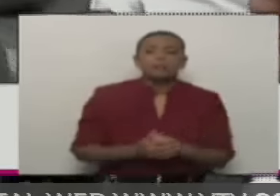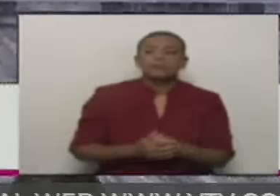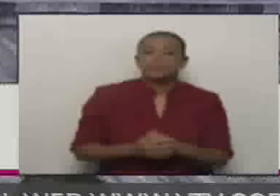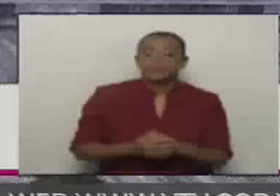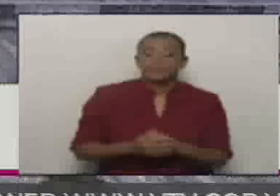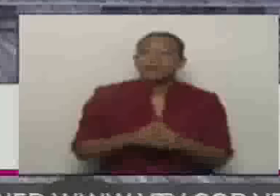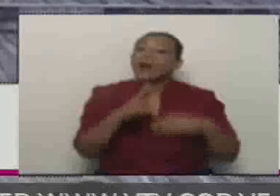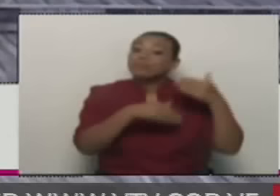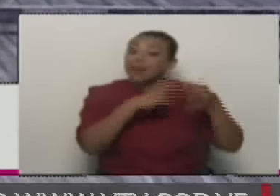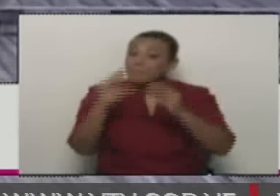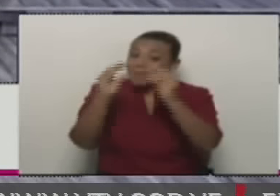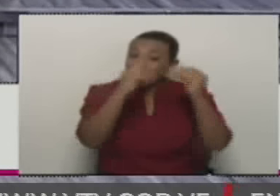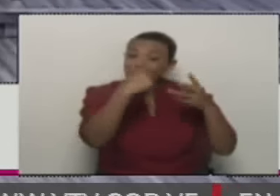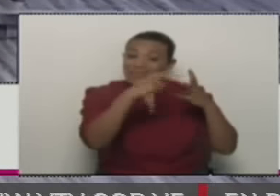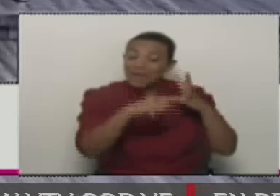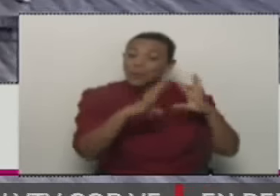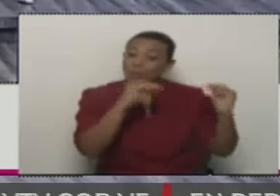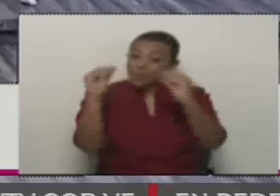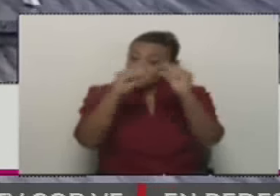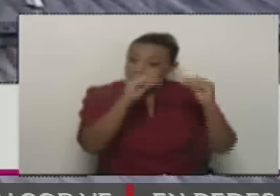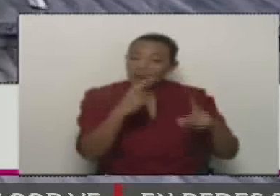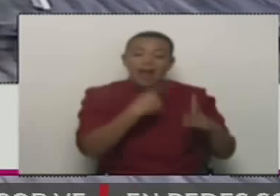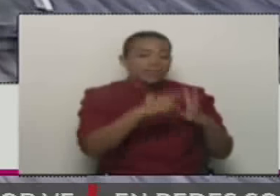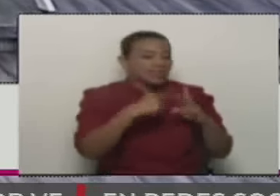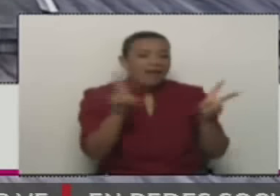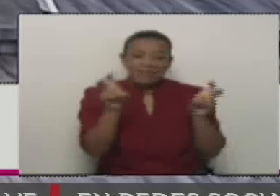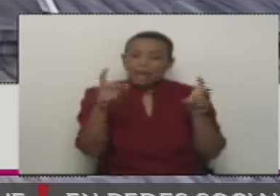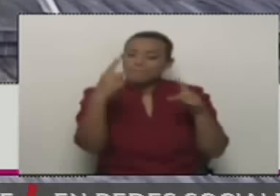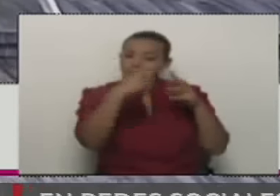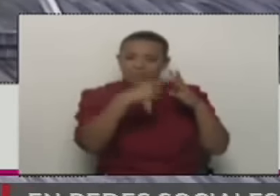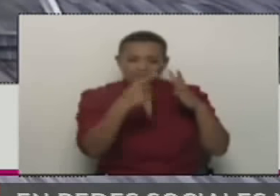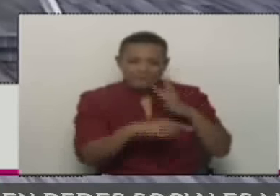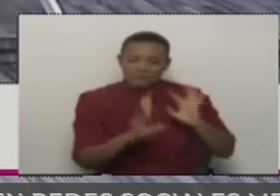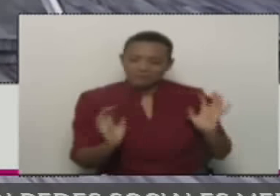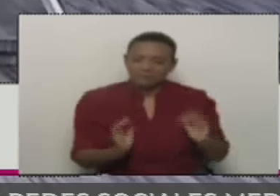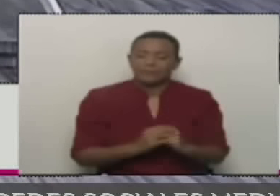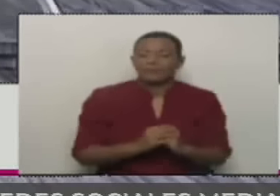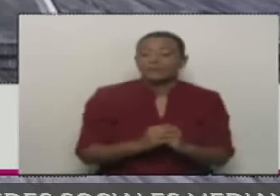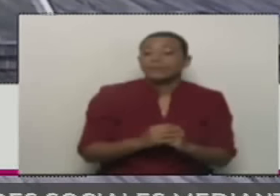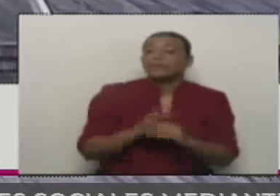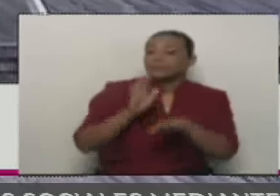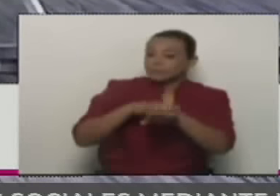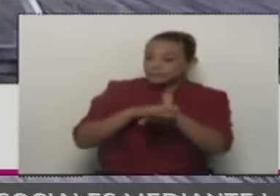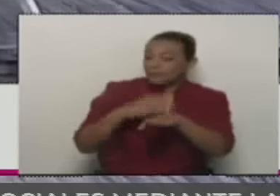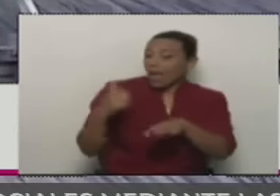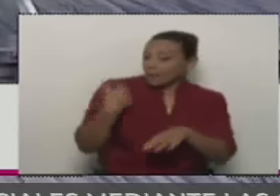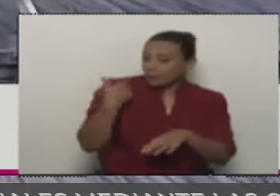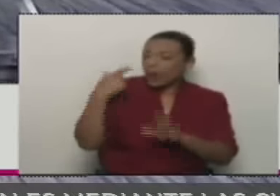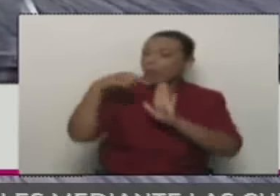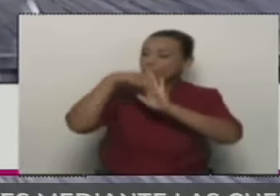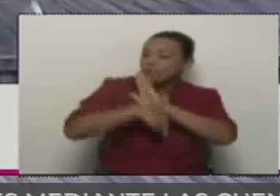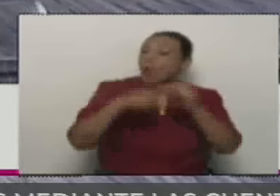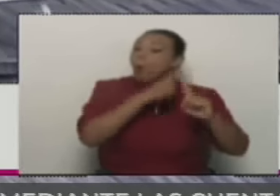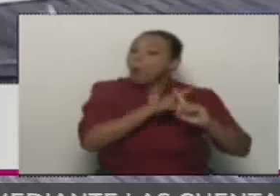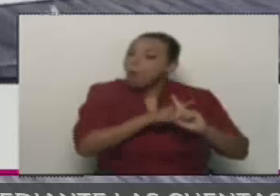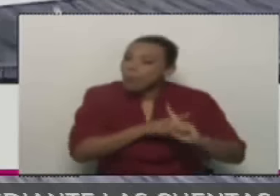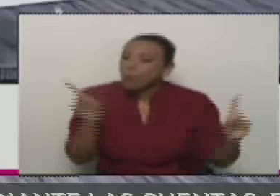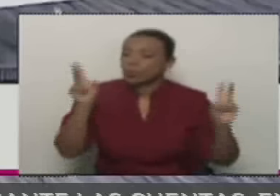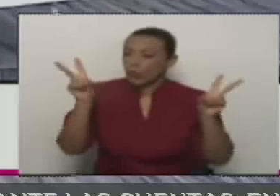vez. Conversadito. Conversadito, pues dale, profundiza, pues. Vamos a profundizar comiendo dulce de